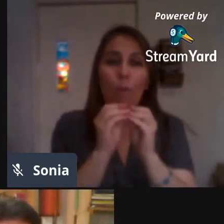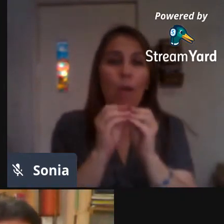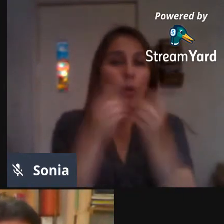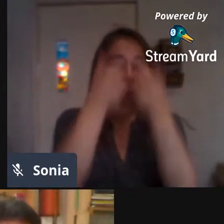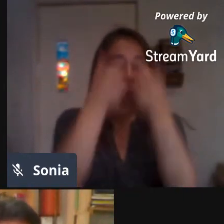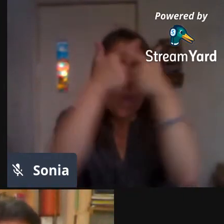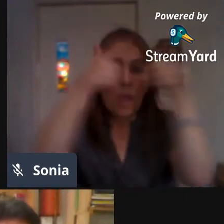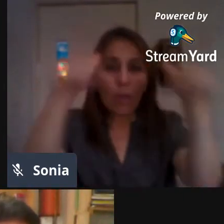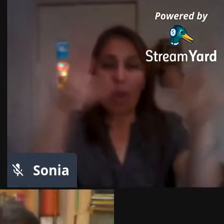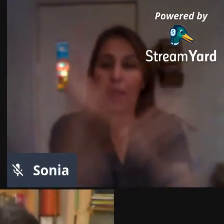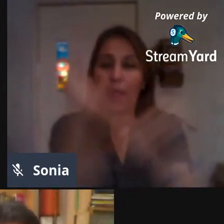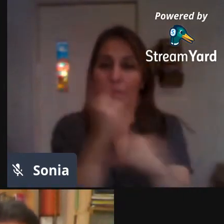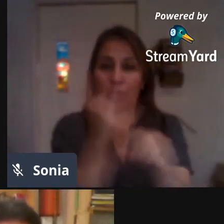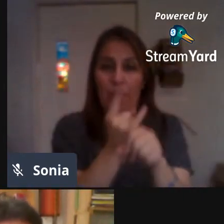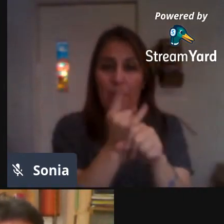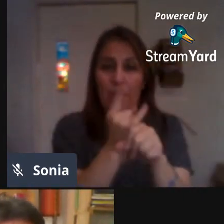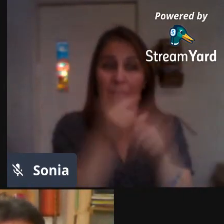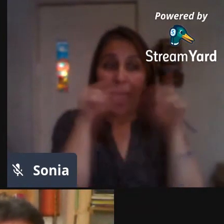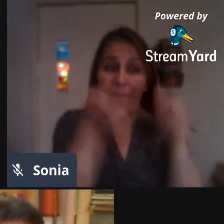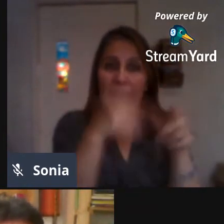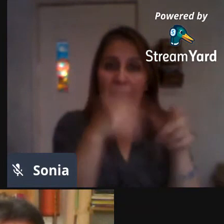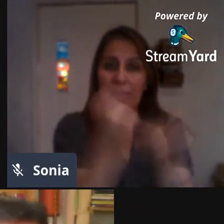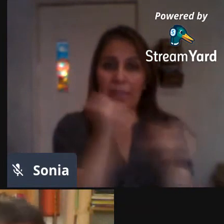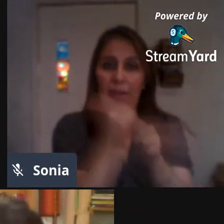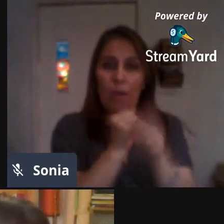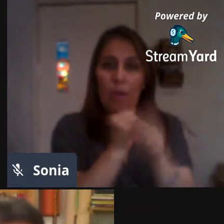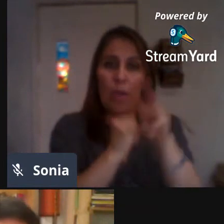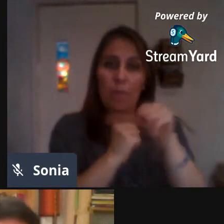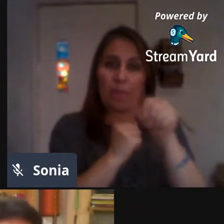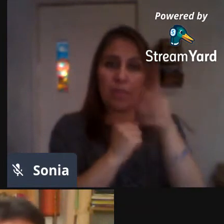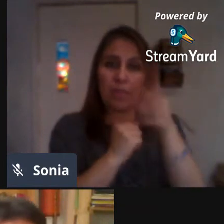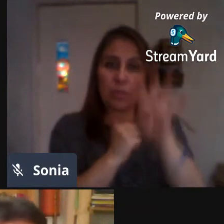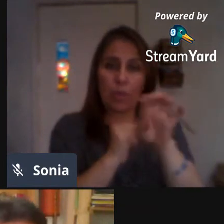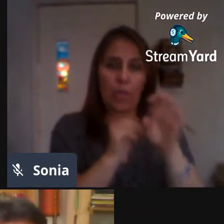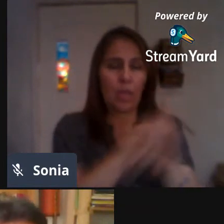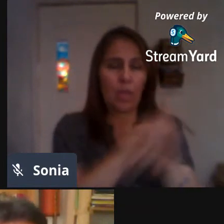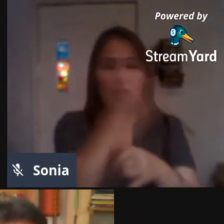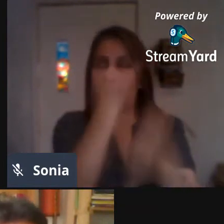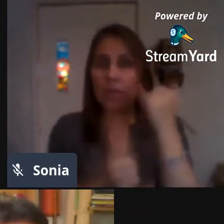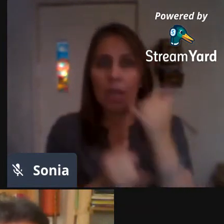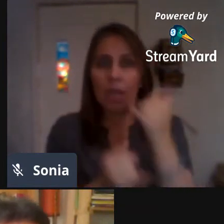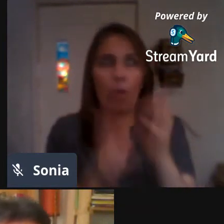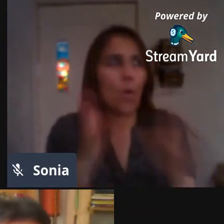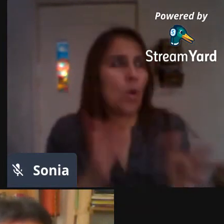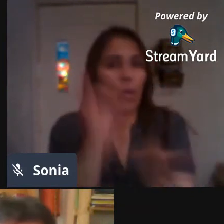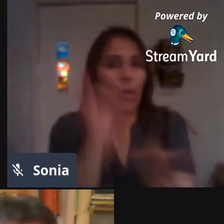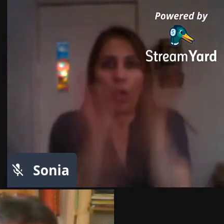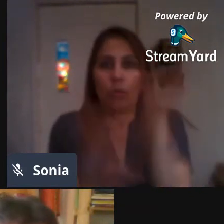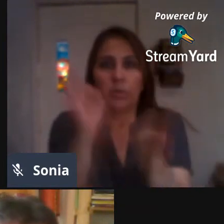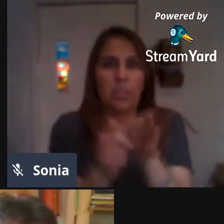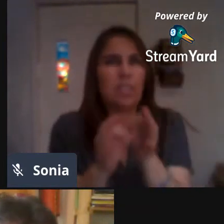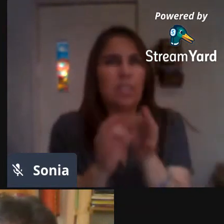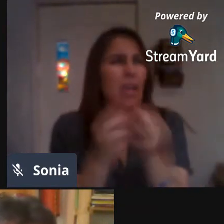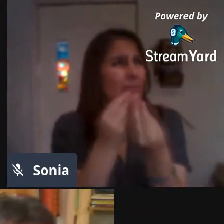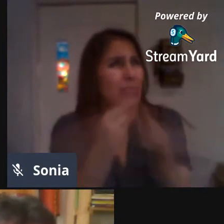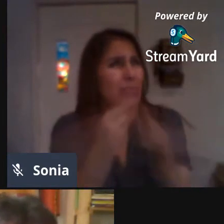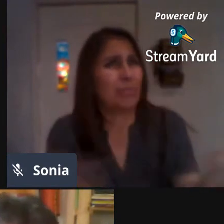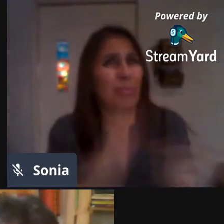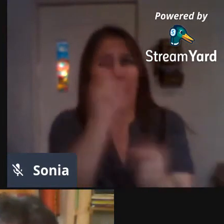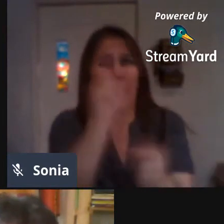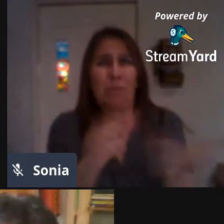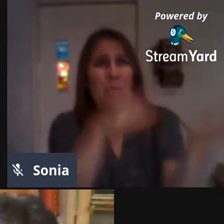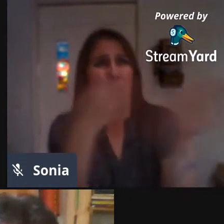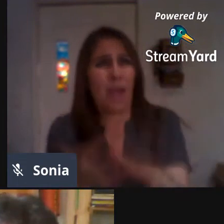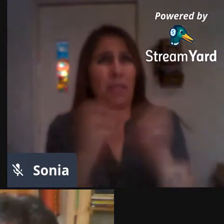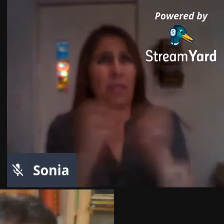una masacre como el palacio de justicia doblemente dramático largo es decir que de alguna manera no